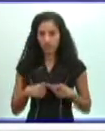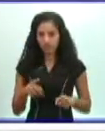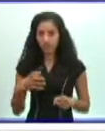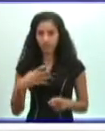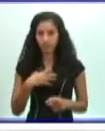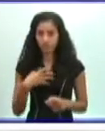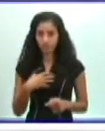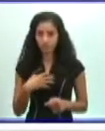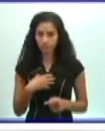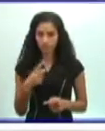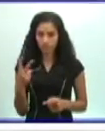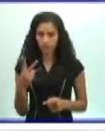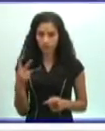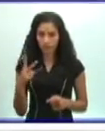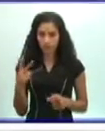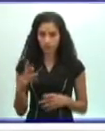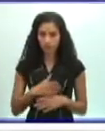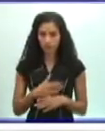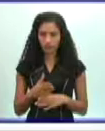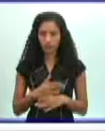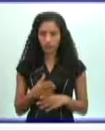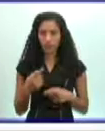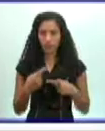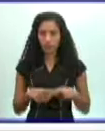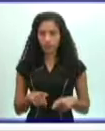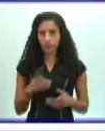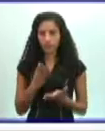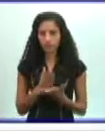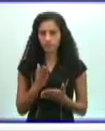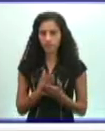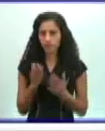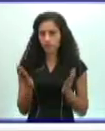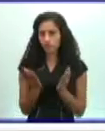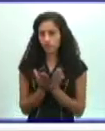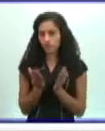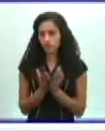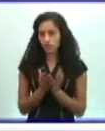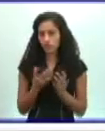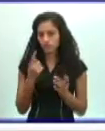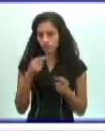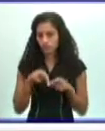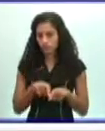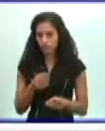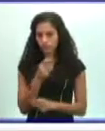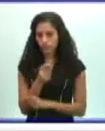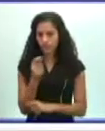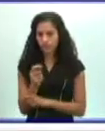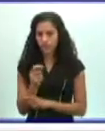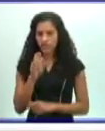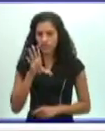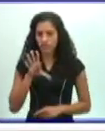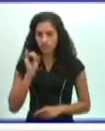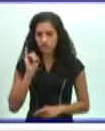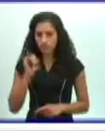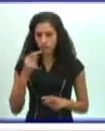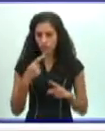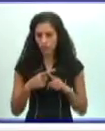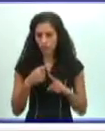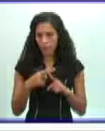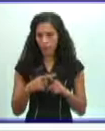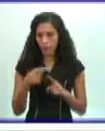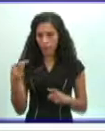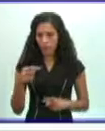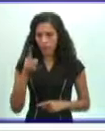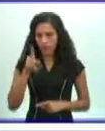dos operaciones, pero en clase estudiaste con tus profesores que 56 más menos